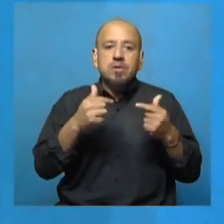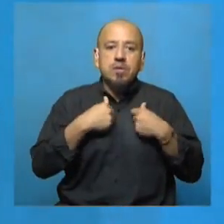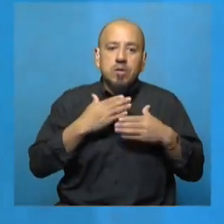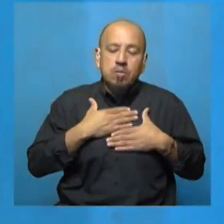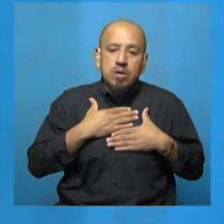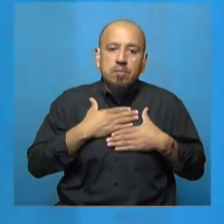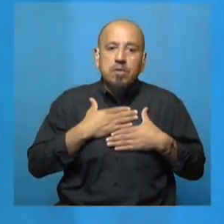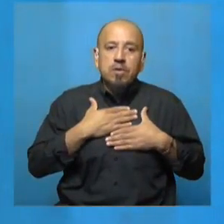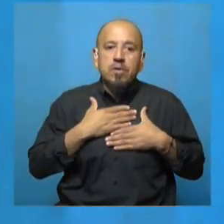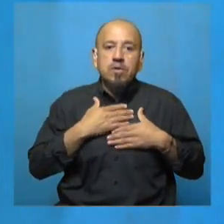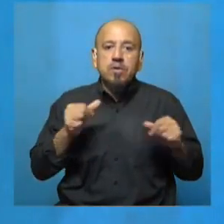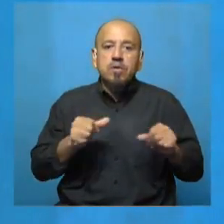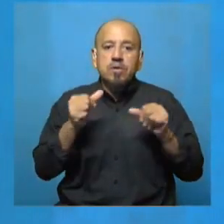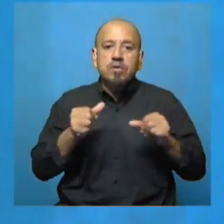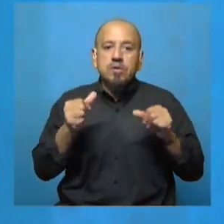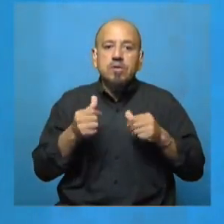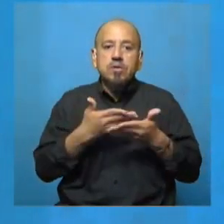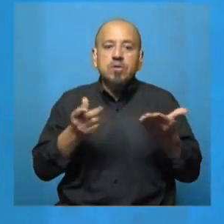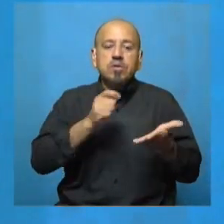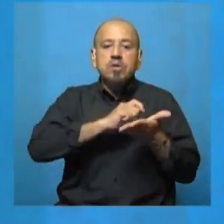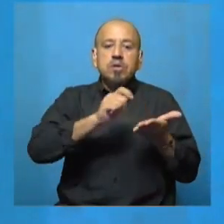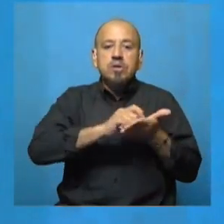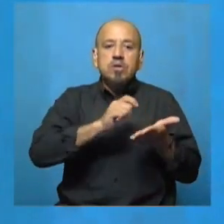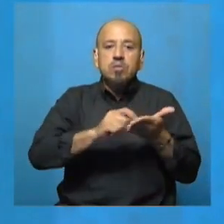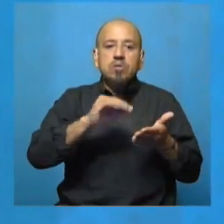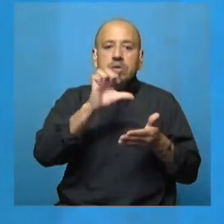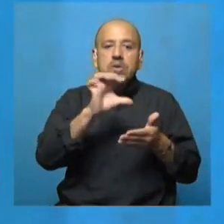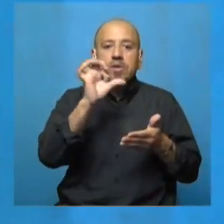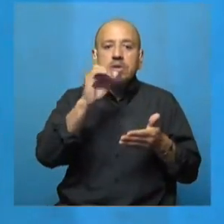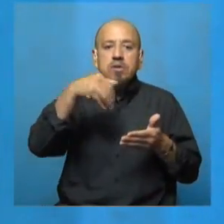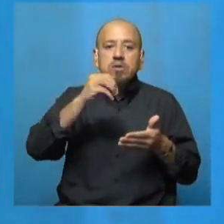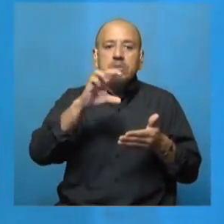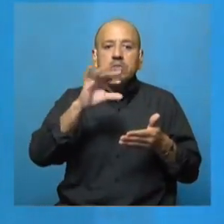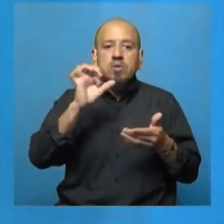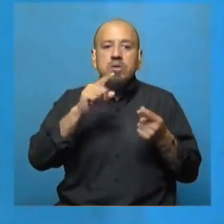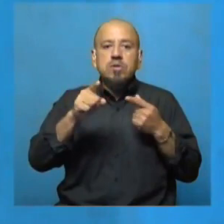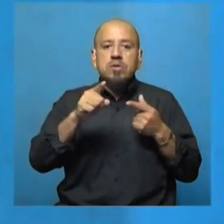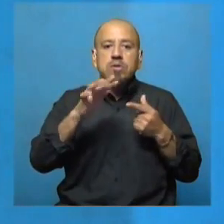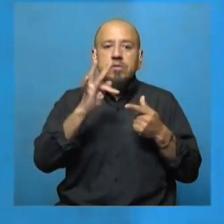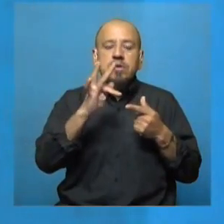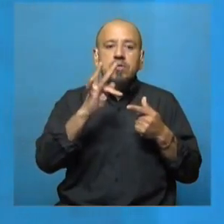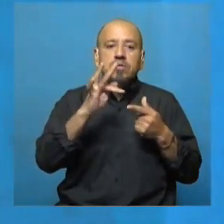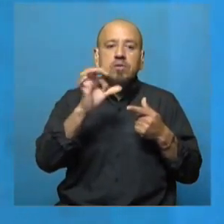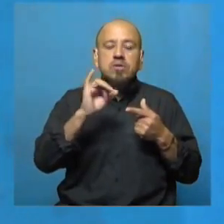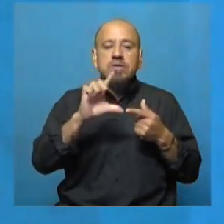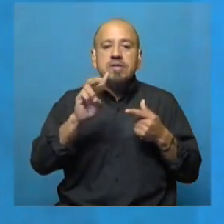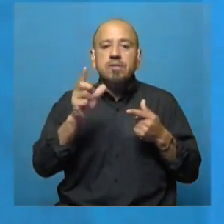es un espectáculo que se está gestando maravilloso está escrito por el Flaco Morris y por Federico Silva este